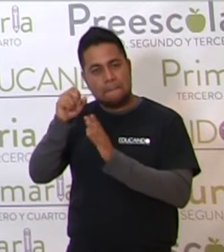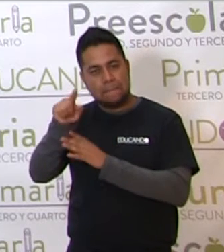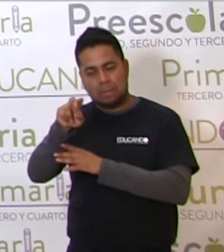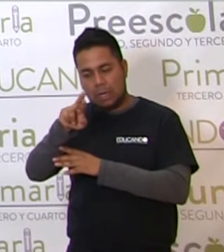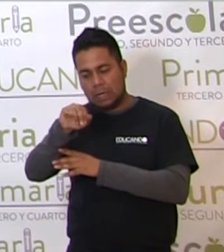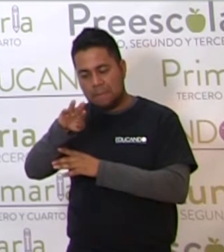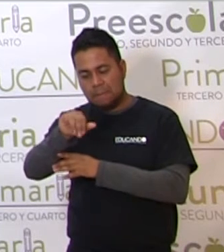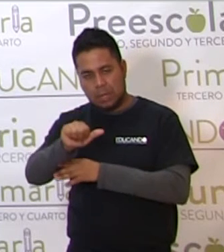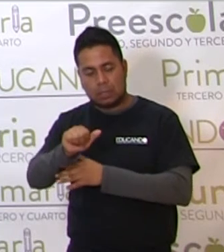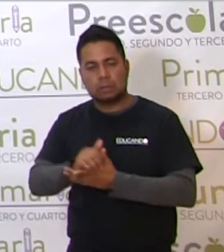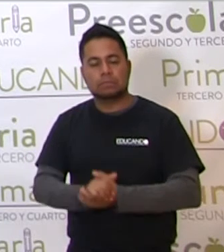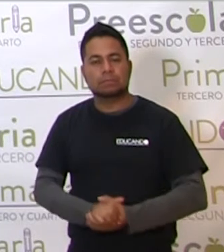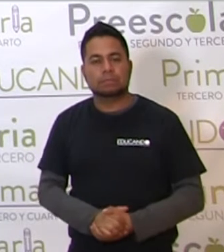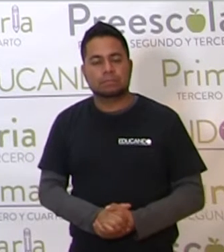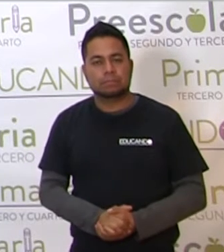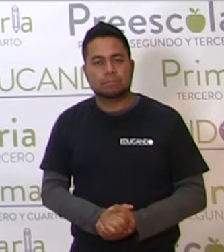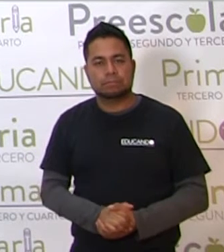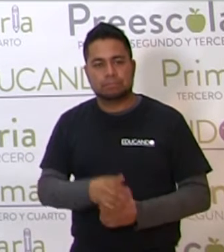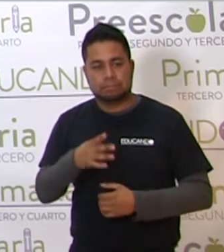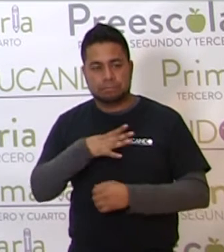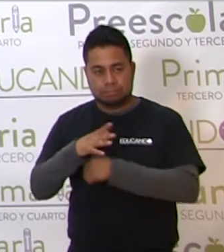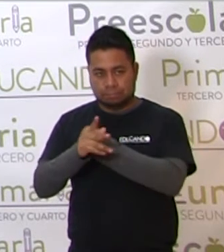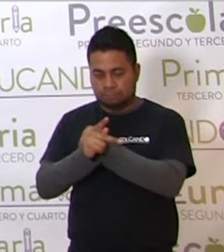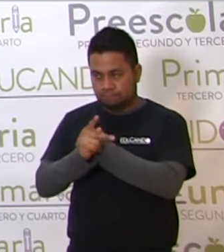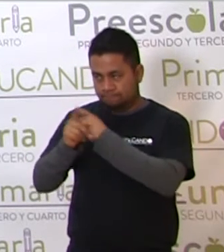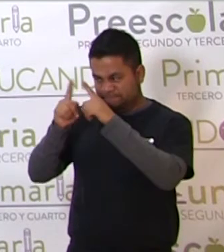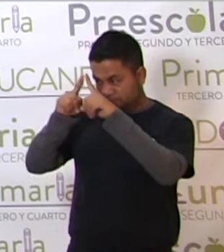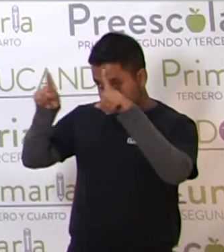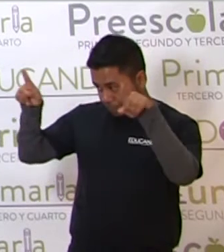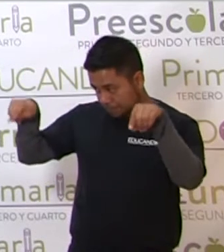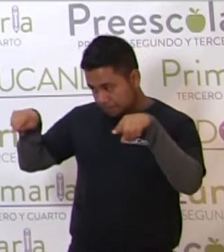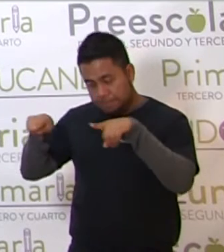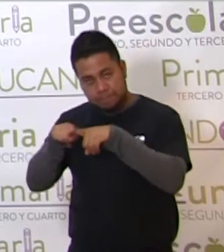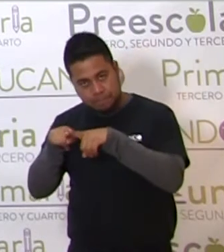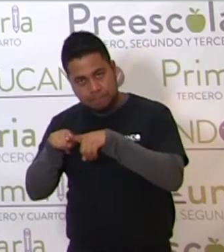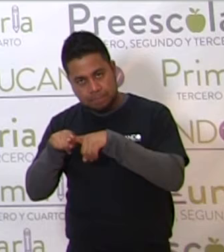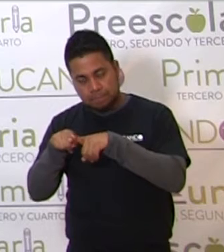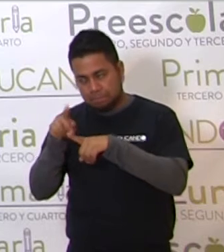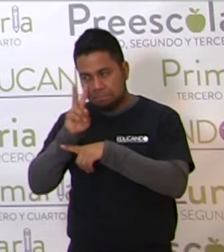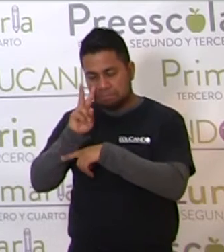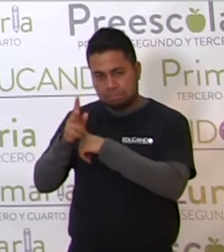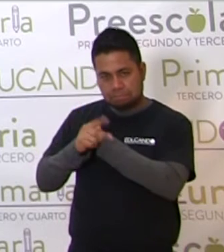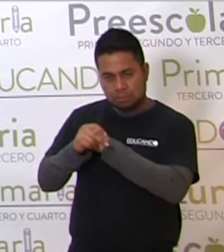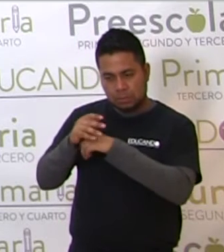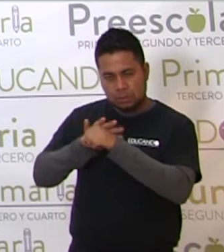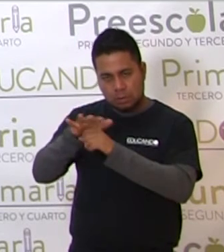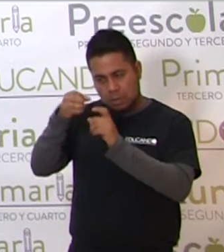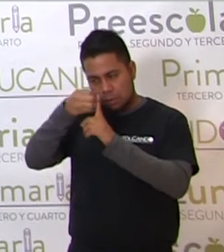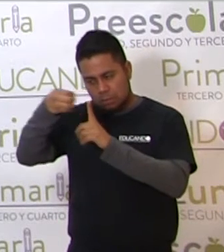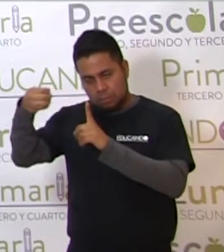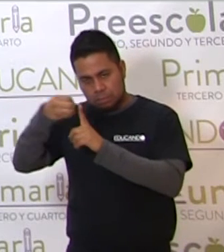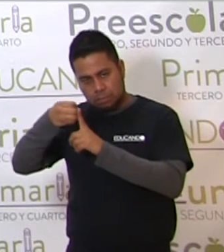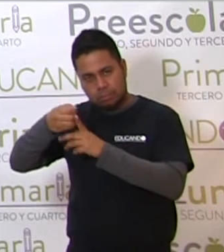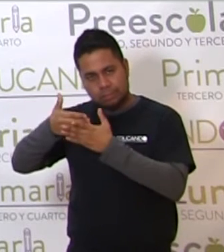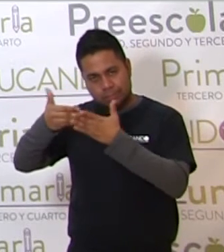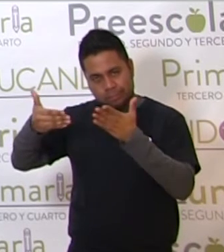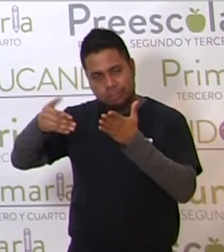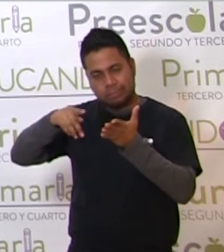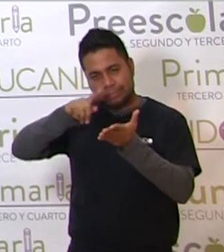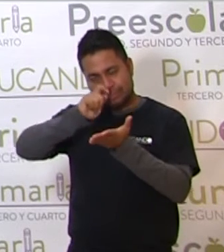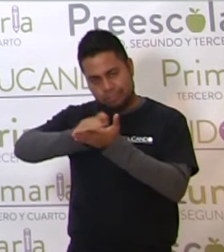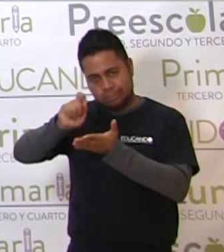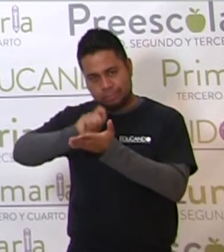rimas tenemos en la pantalla bien los versos que a continuación